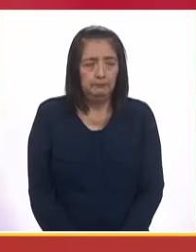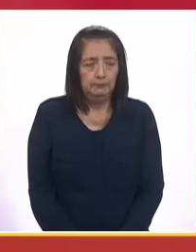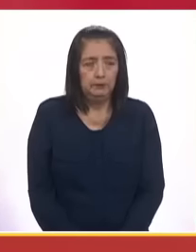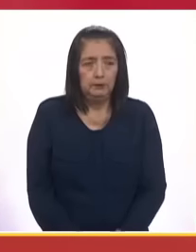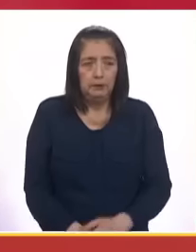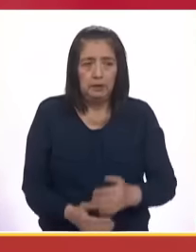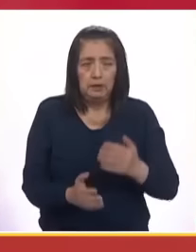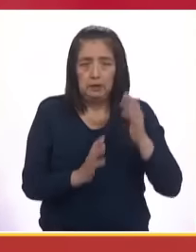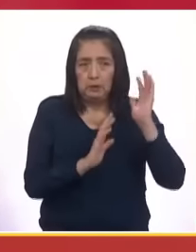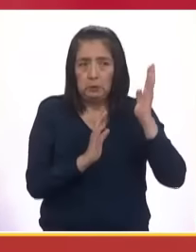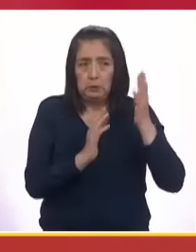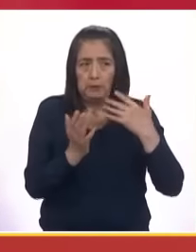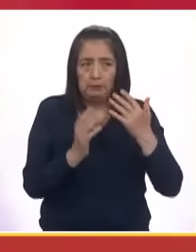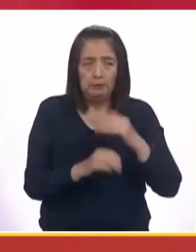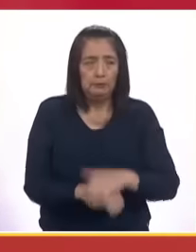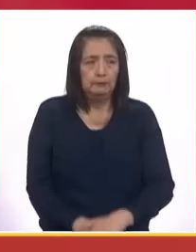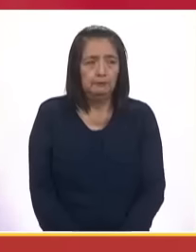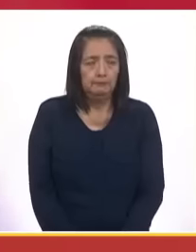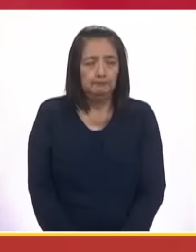da un discurso.